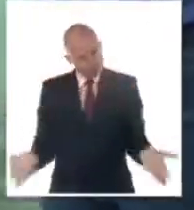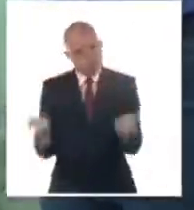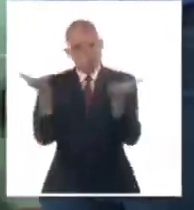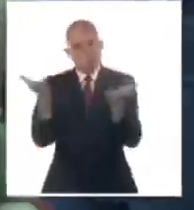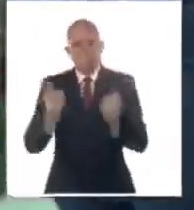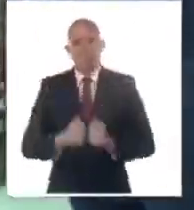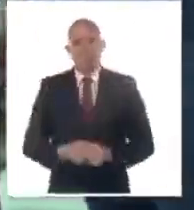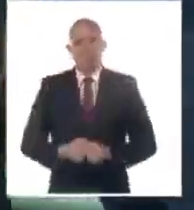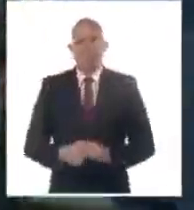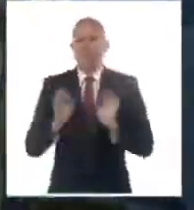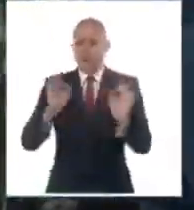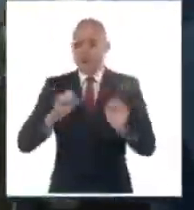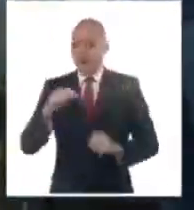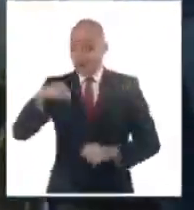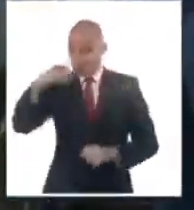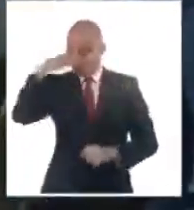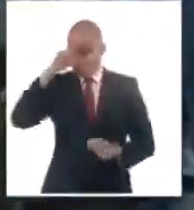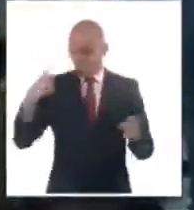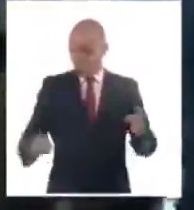Por eso luchamos.